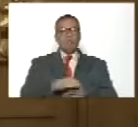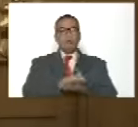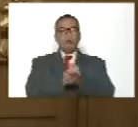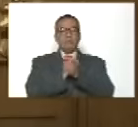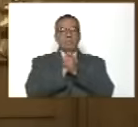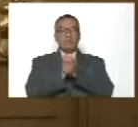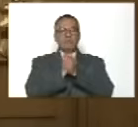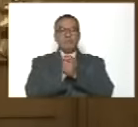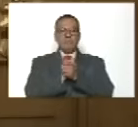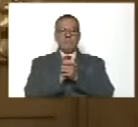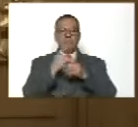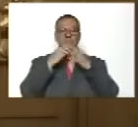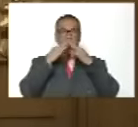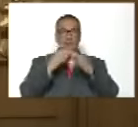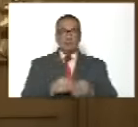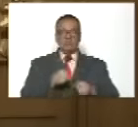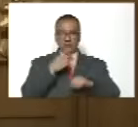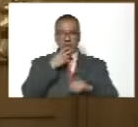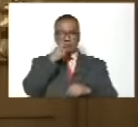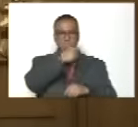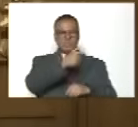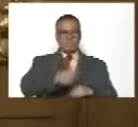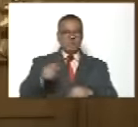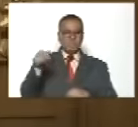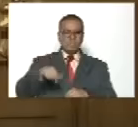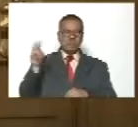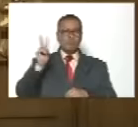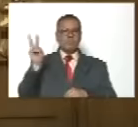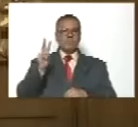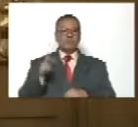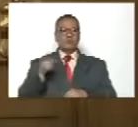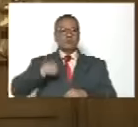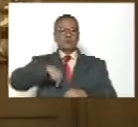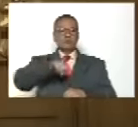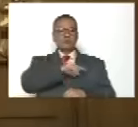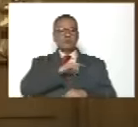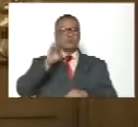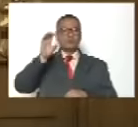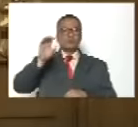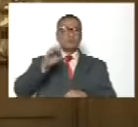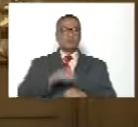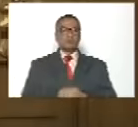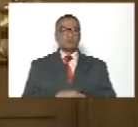amigo incondicional del pueblo de Venezuela, de nuestra patria.